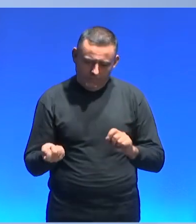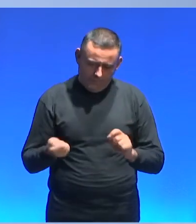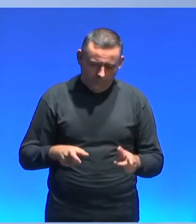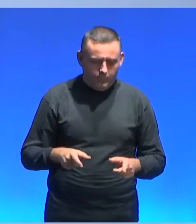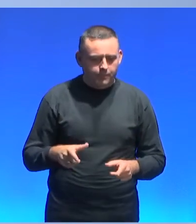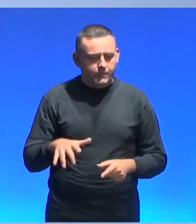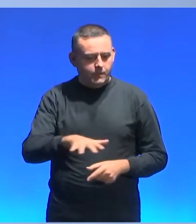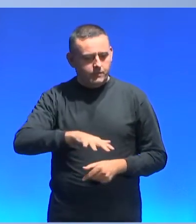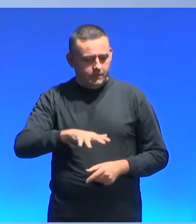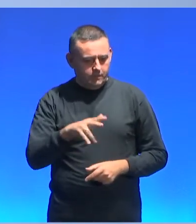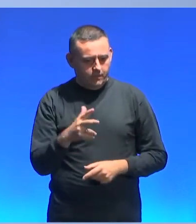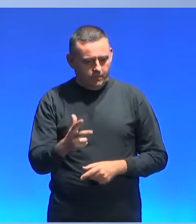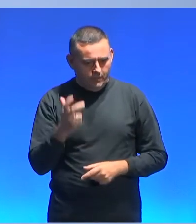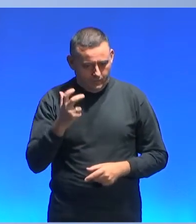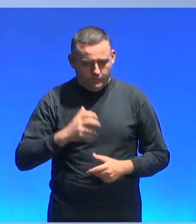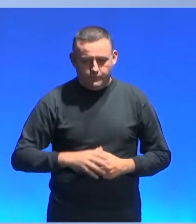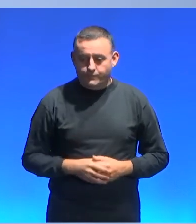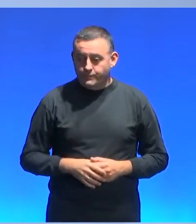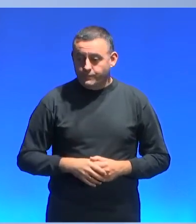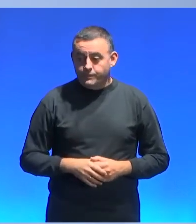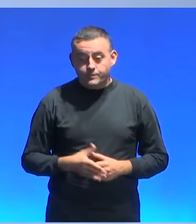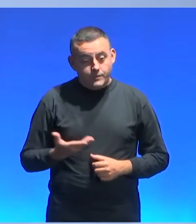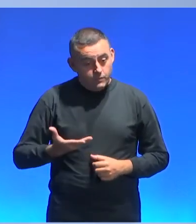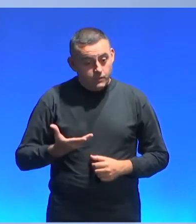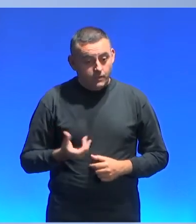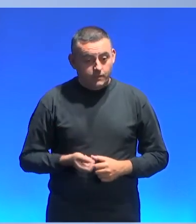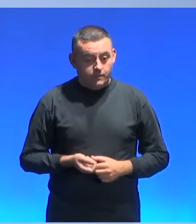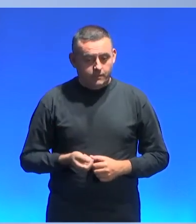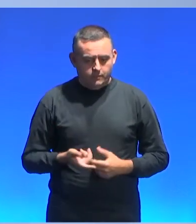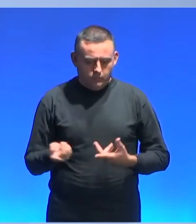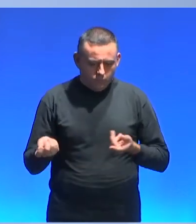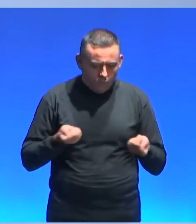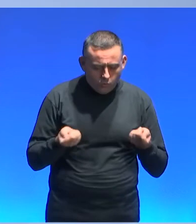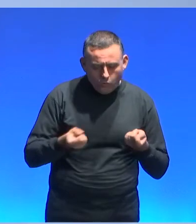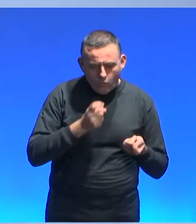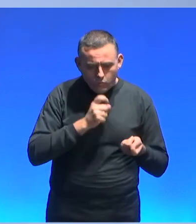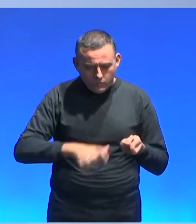Por lo cual, en la administración del espacio,